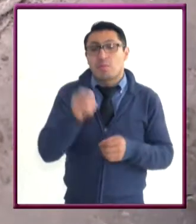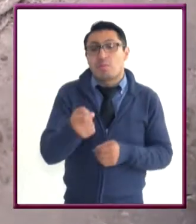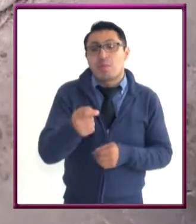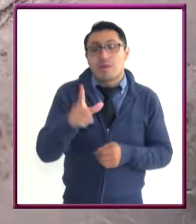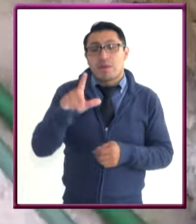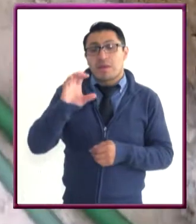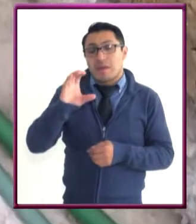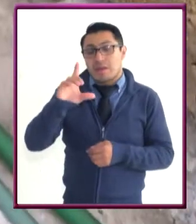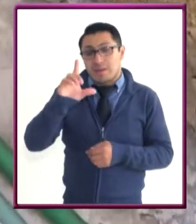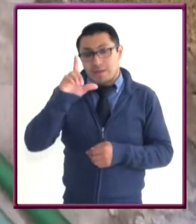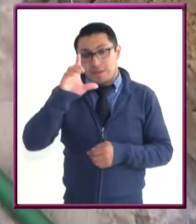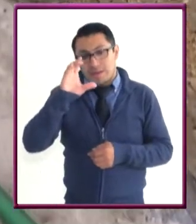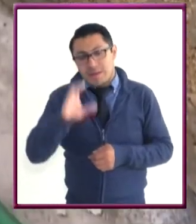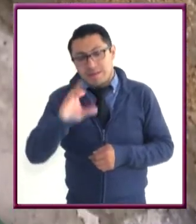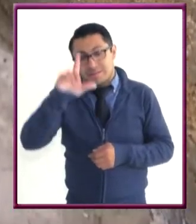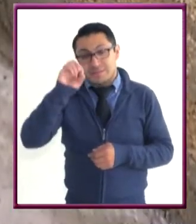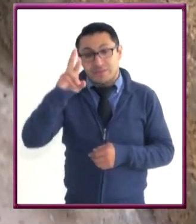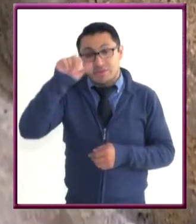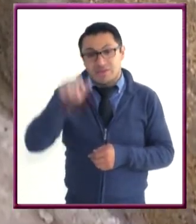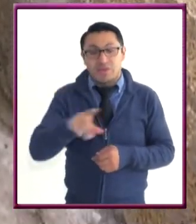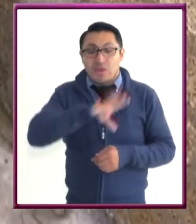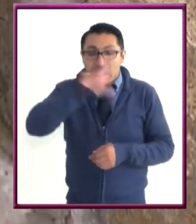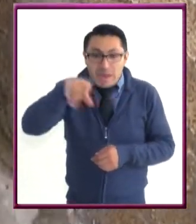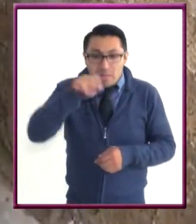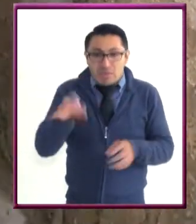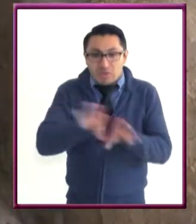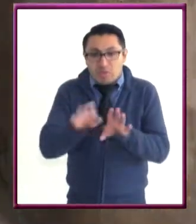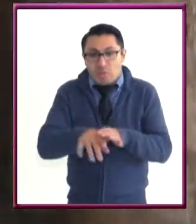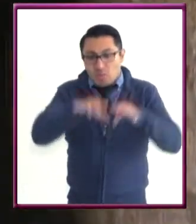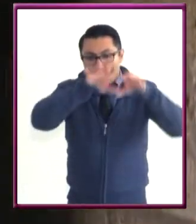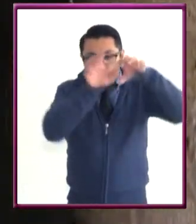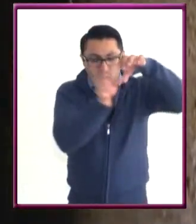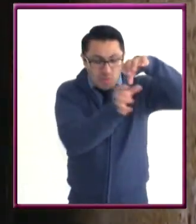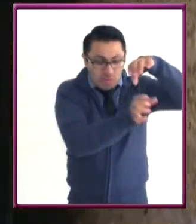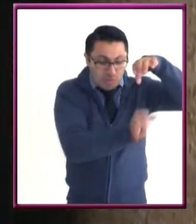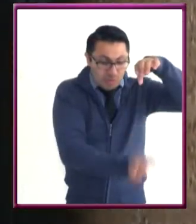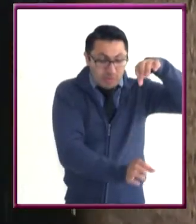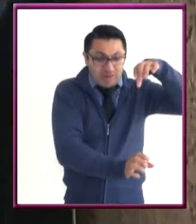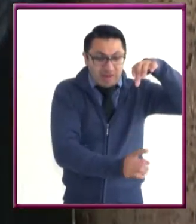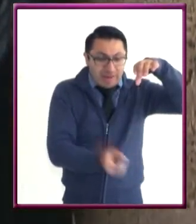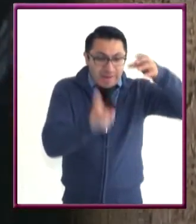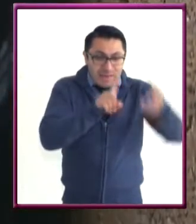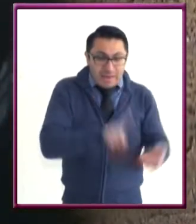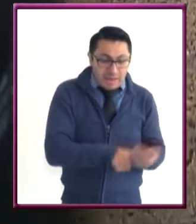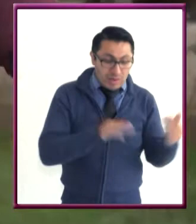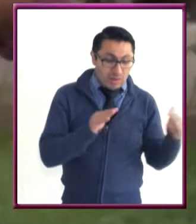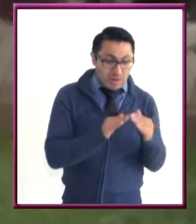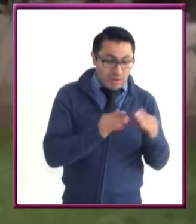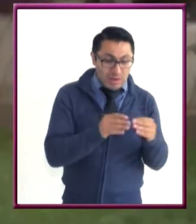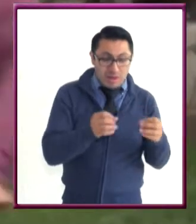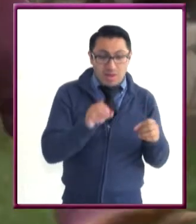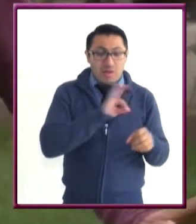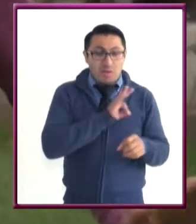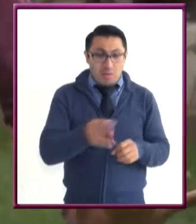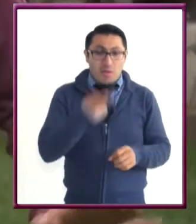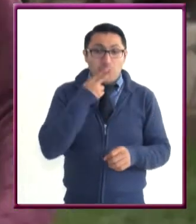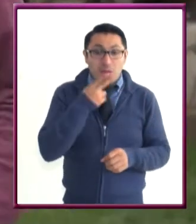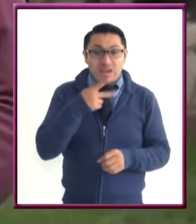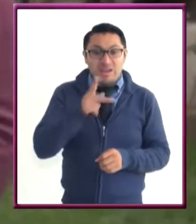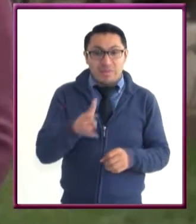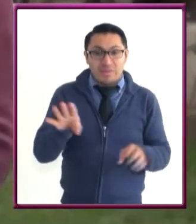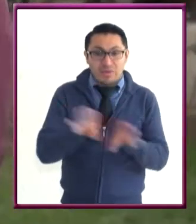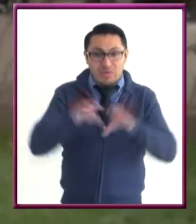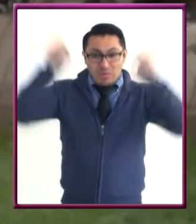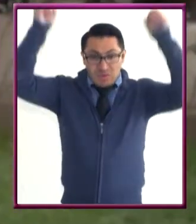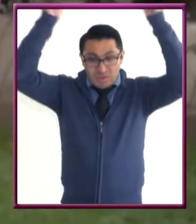con la bomba la mandan al tinaco, pasa por un filtrito y ya adentro de la casa abres las llaves igualito y ahí sales agua. Nada